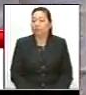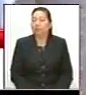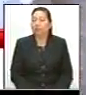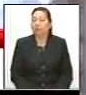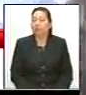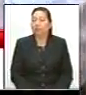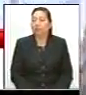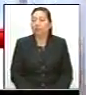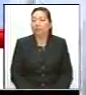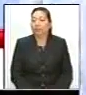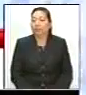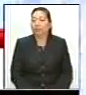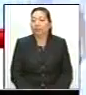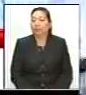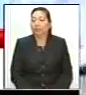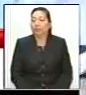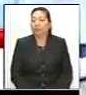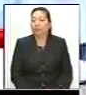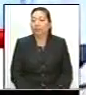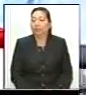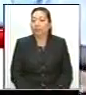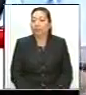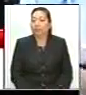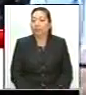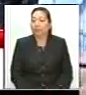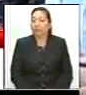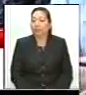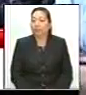Congresista Palma, tiene la palabra.